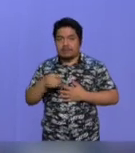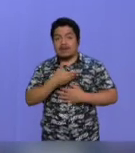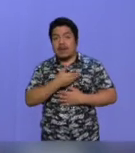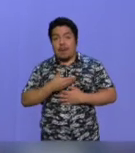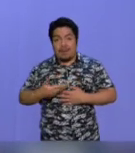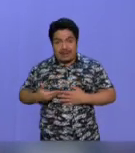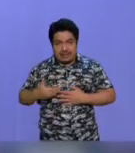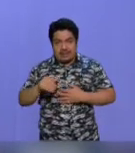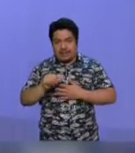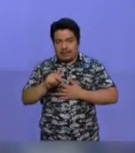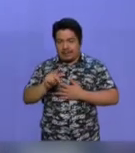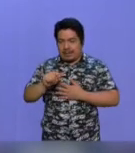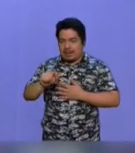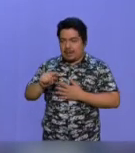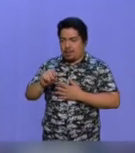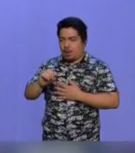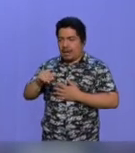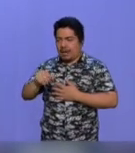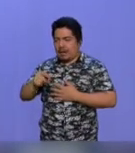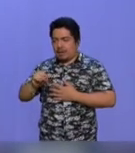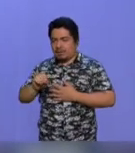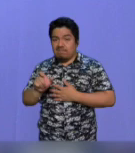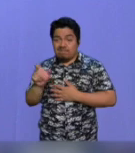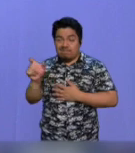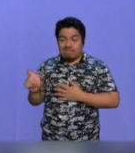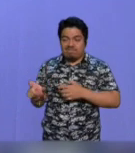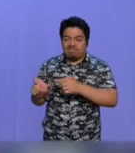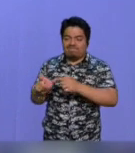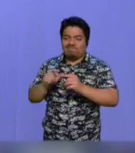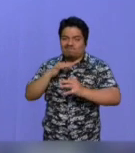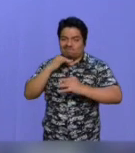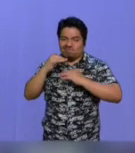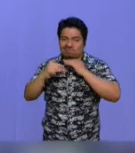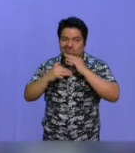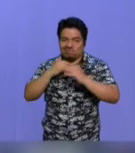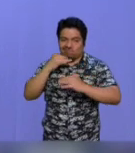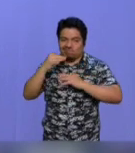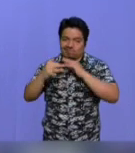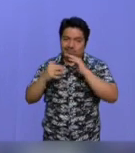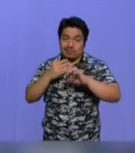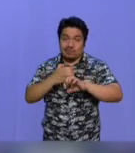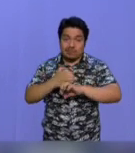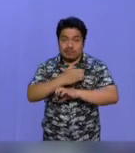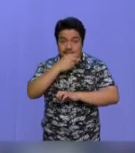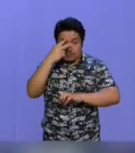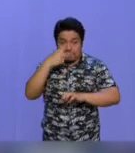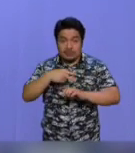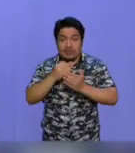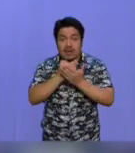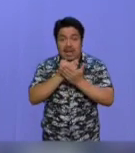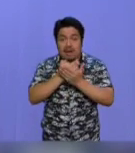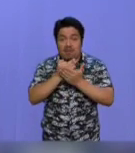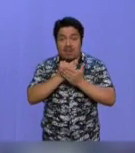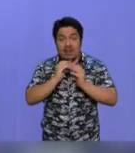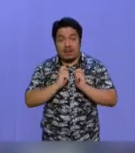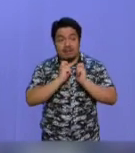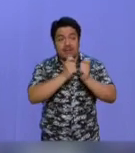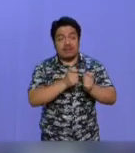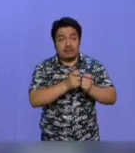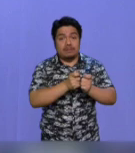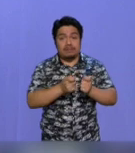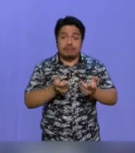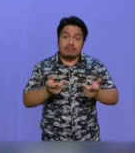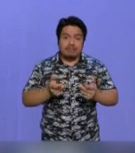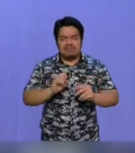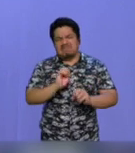nacional de ese partido, Alejandro Alito Moreno, la calificó de cómplice de haber entregado el Estado de México a Morena. Alito consideró que su